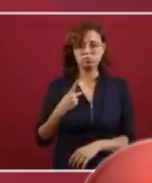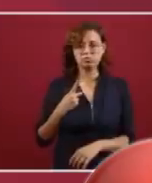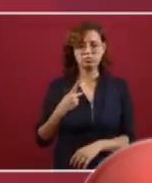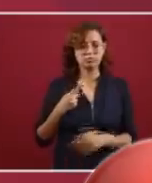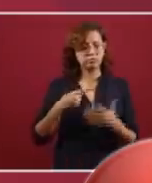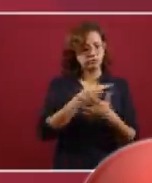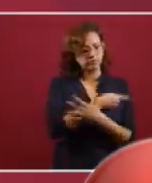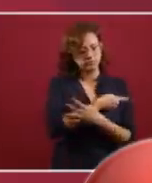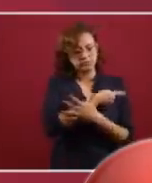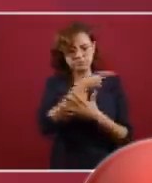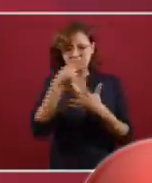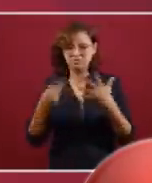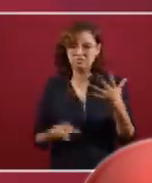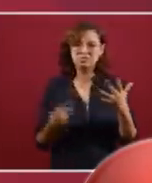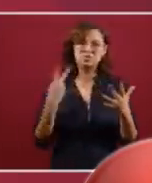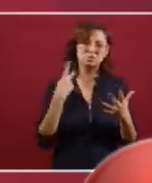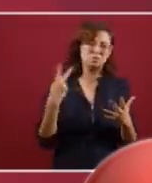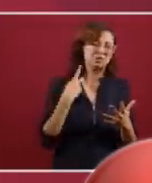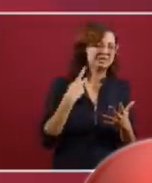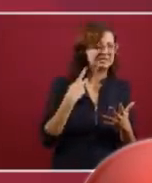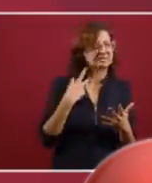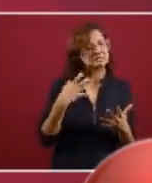ninguna de esas lacras de la política,